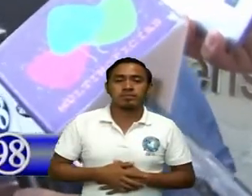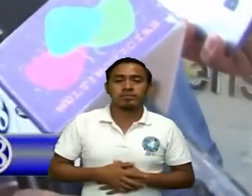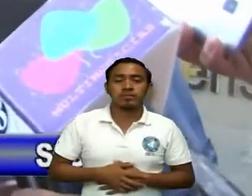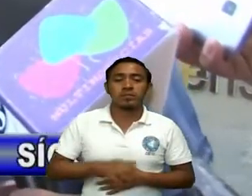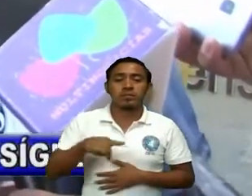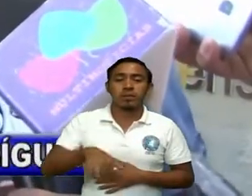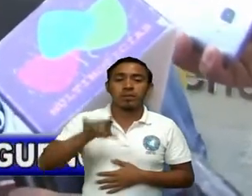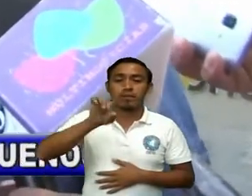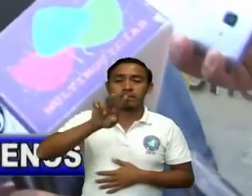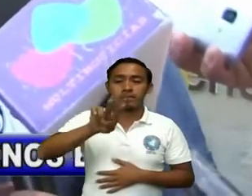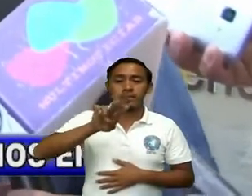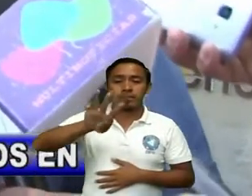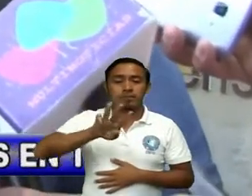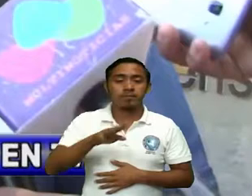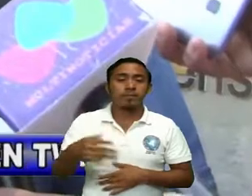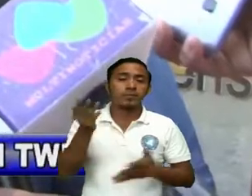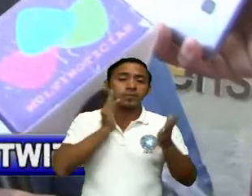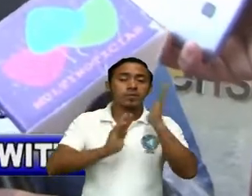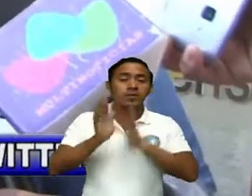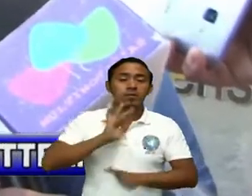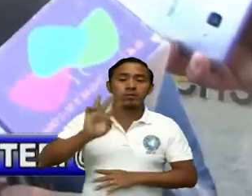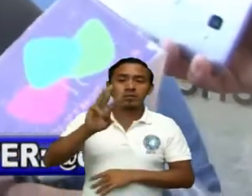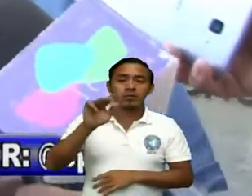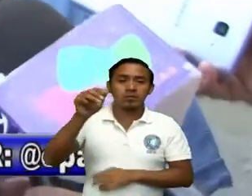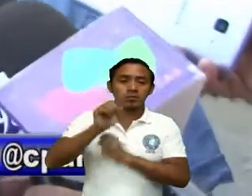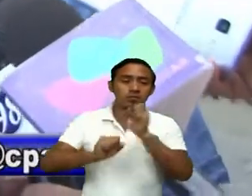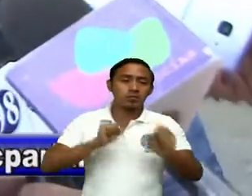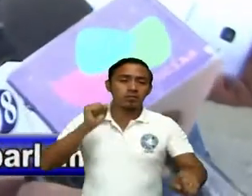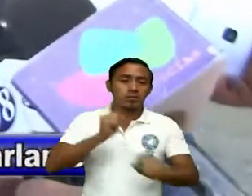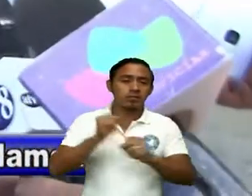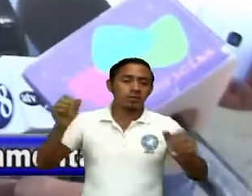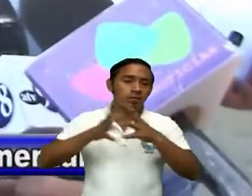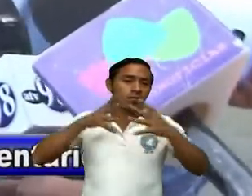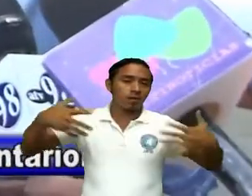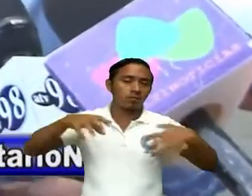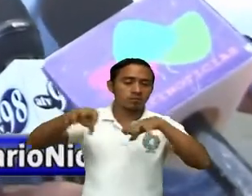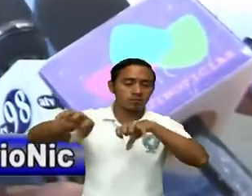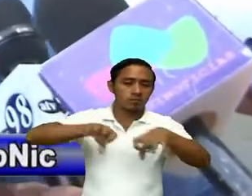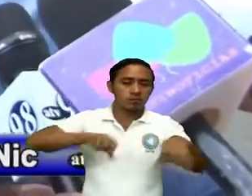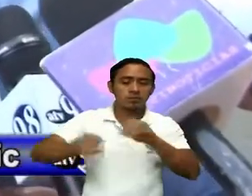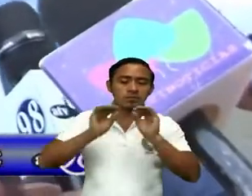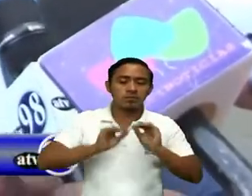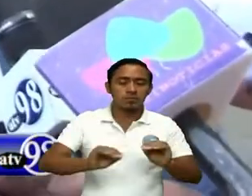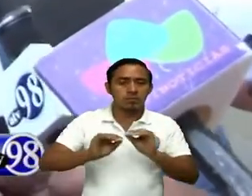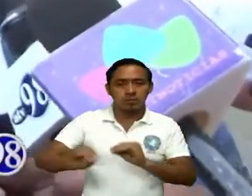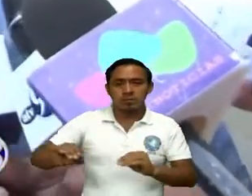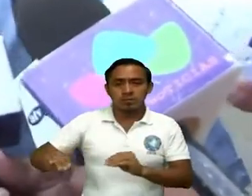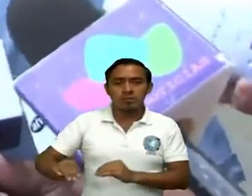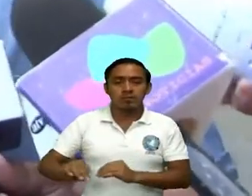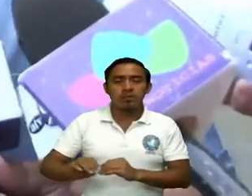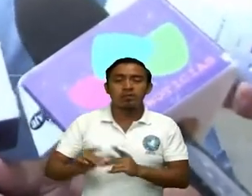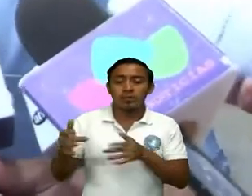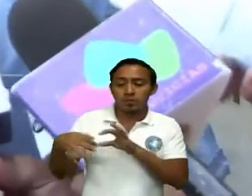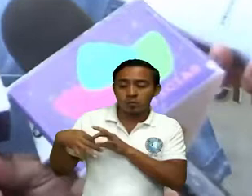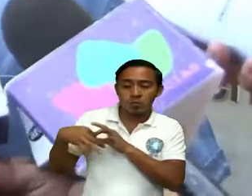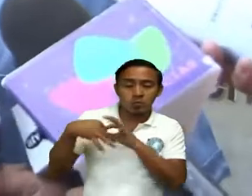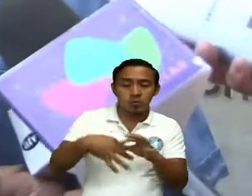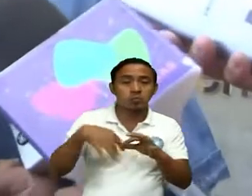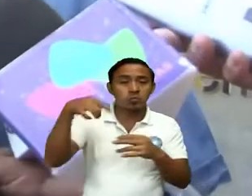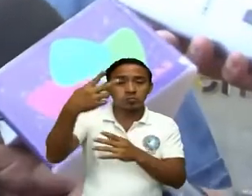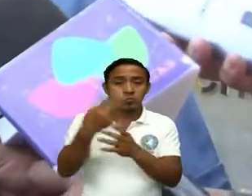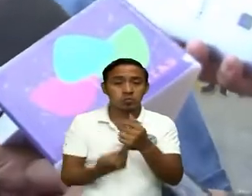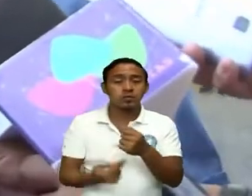Hoy 23 de agosto, 39 aniversario de la Gran Cruzada Nacional de Alfabetización. Y junto a esa